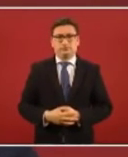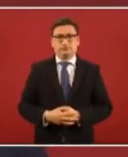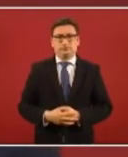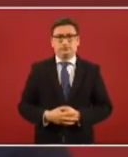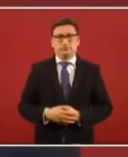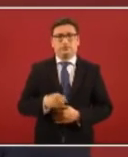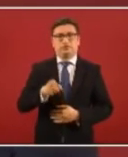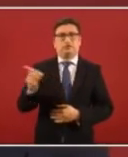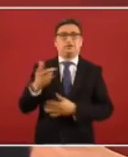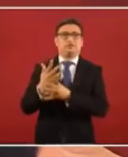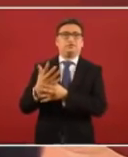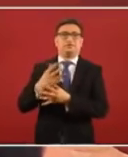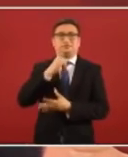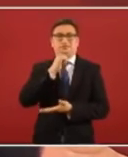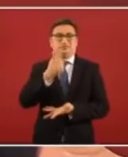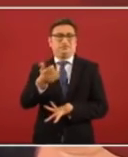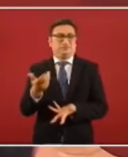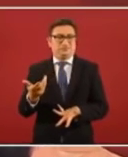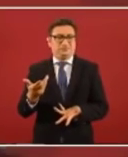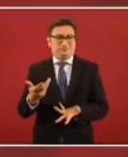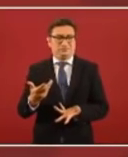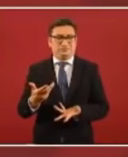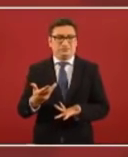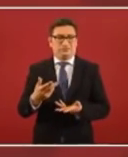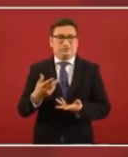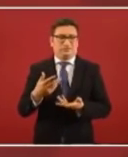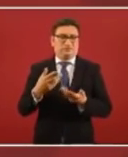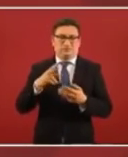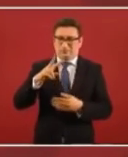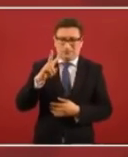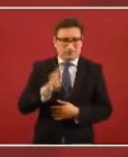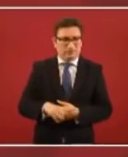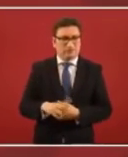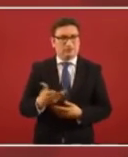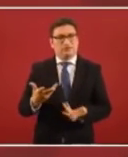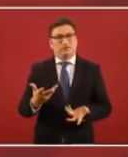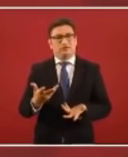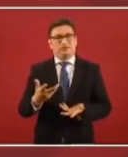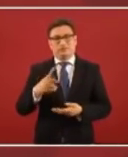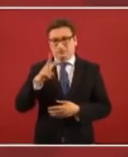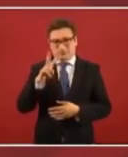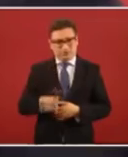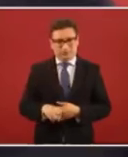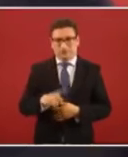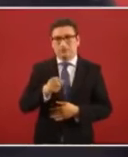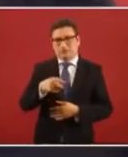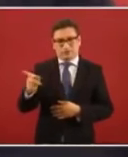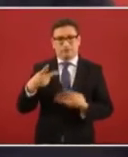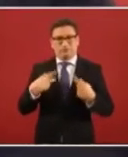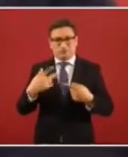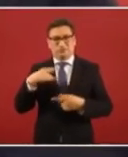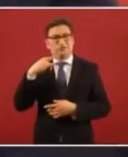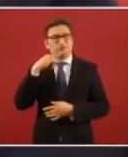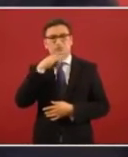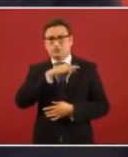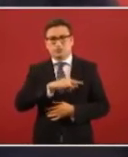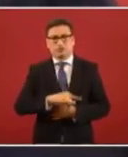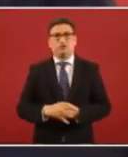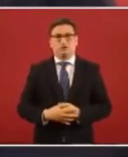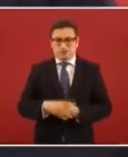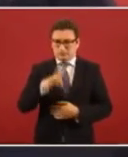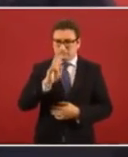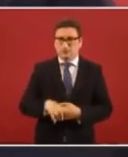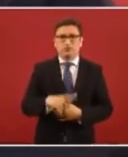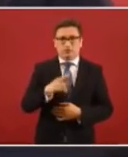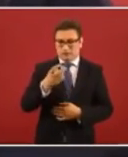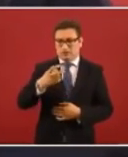y no dicen nada. O sea, de veras que son hipócritas. Esa